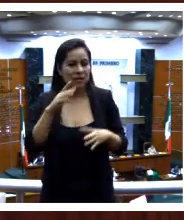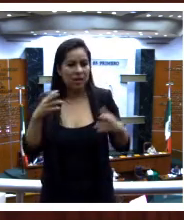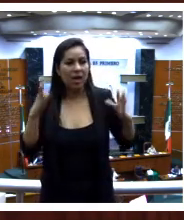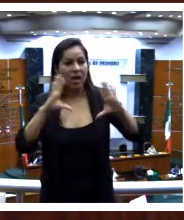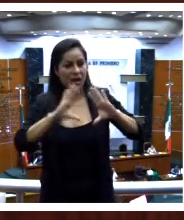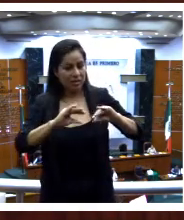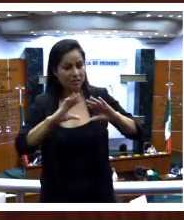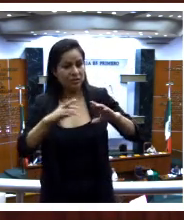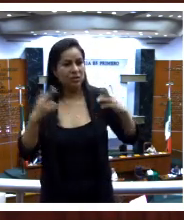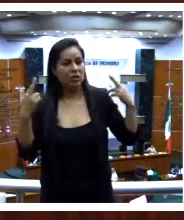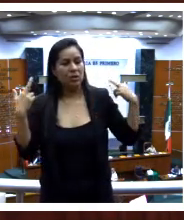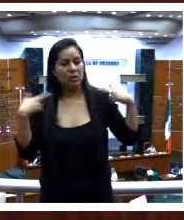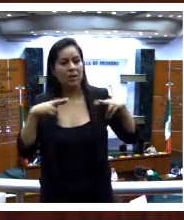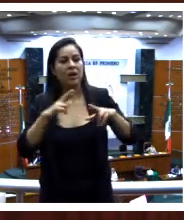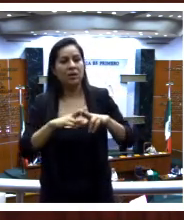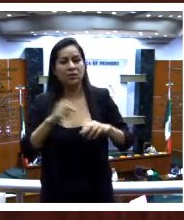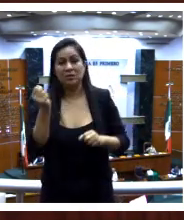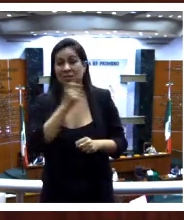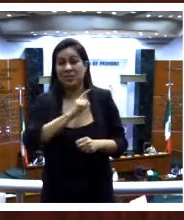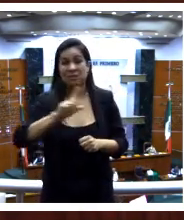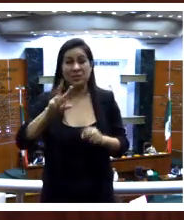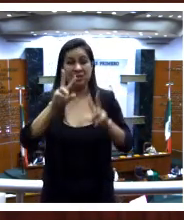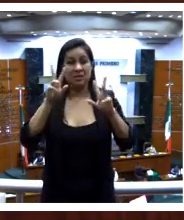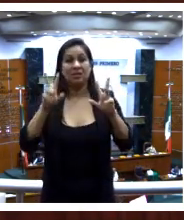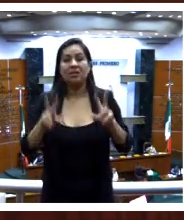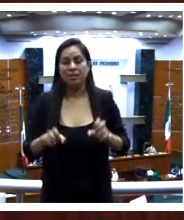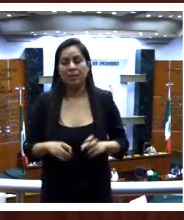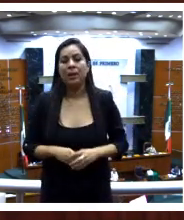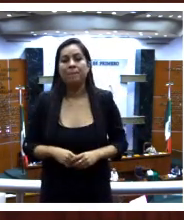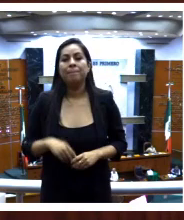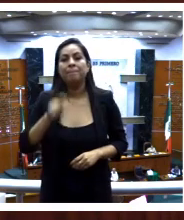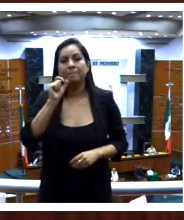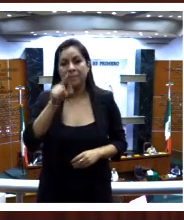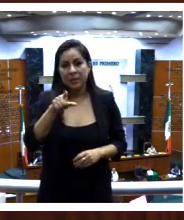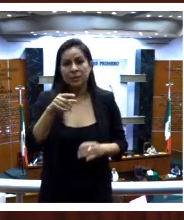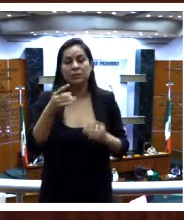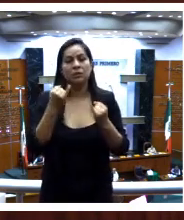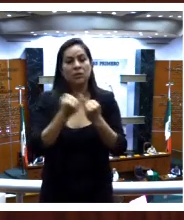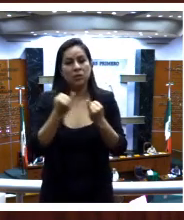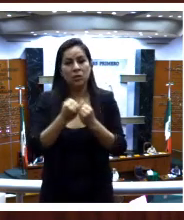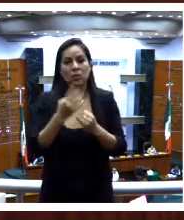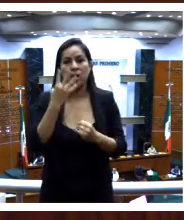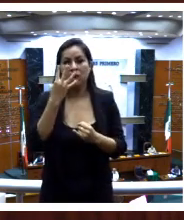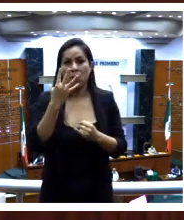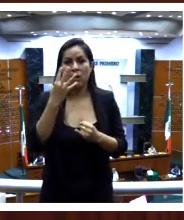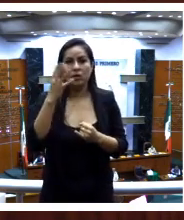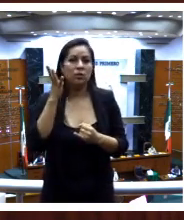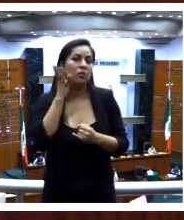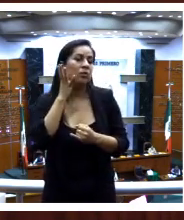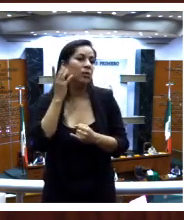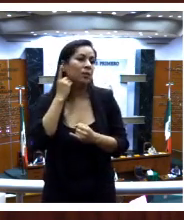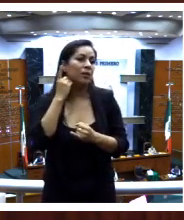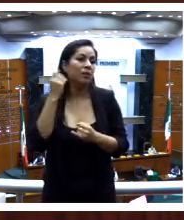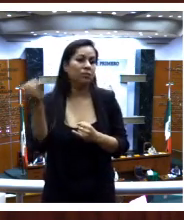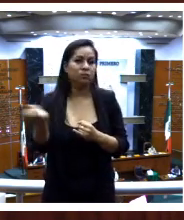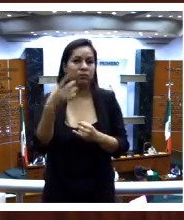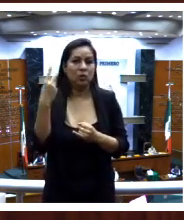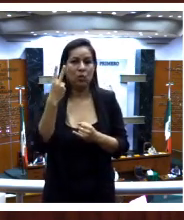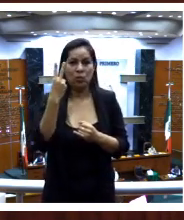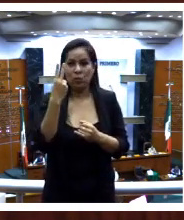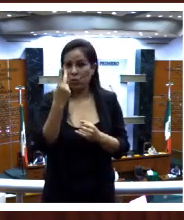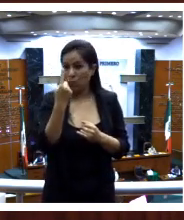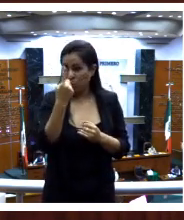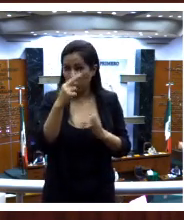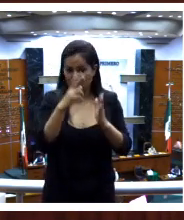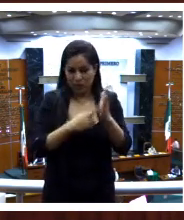personal especializado en estas materias. También aquí se realizaron 4 congresos, un taller de